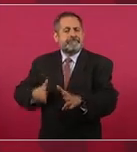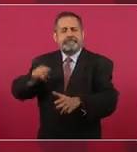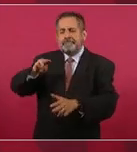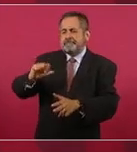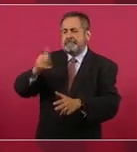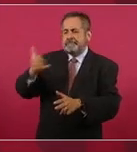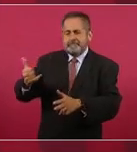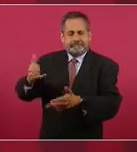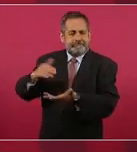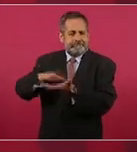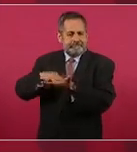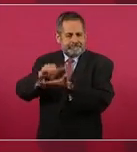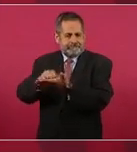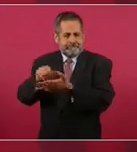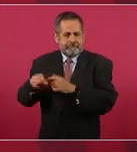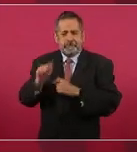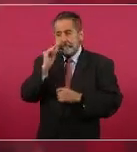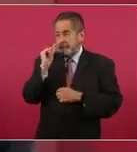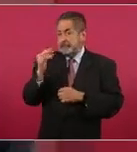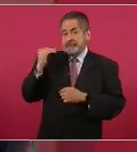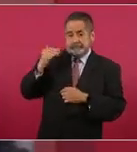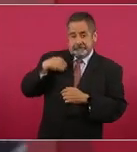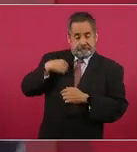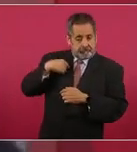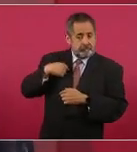Imagínense, estuve ahora el fin de semana.